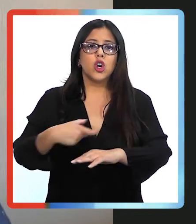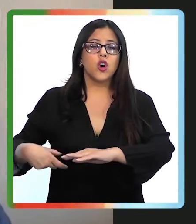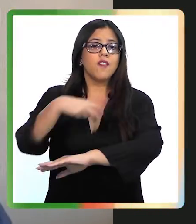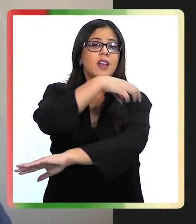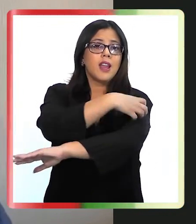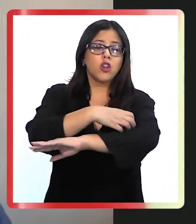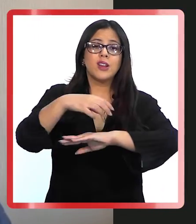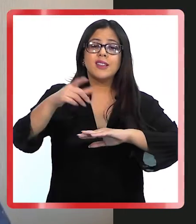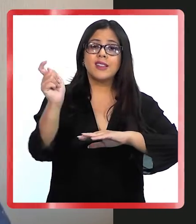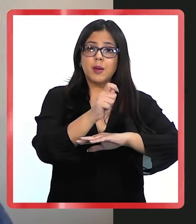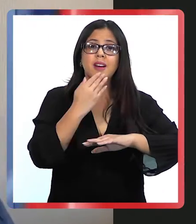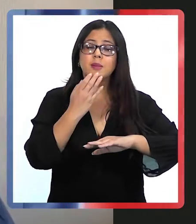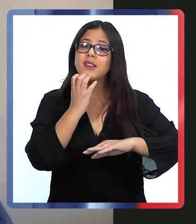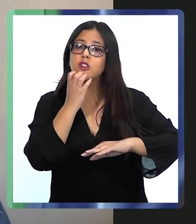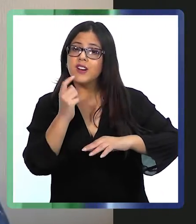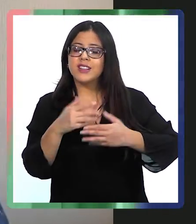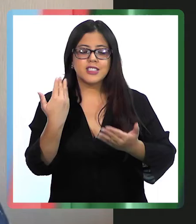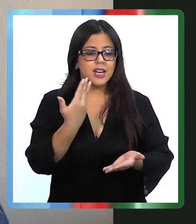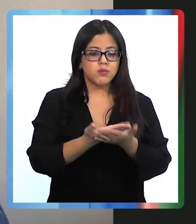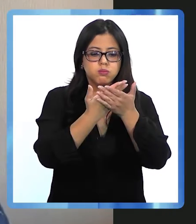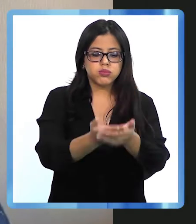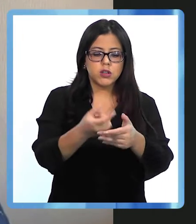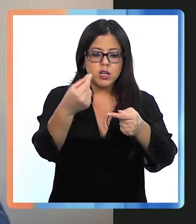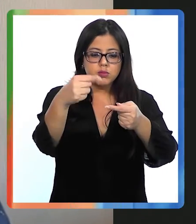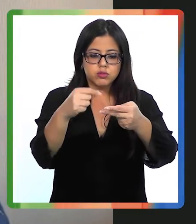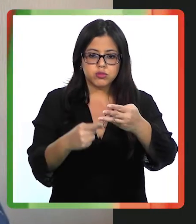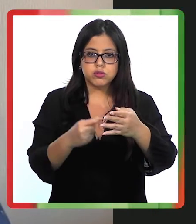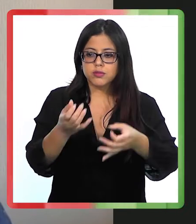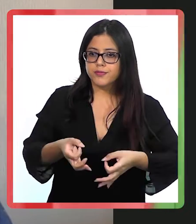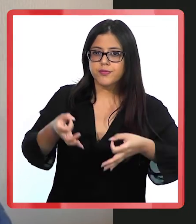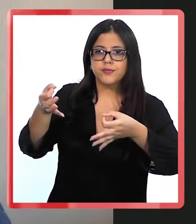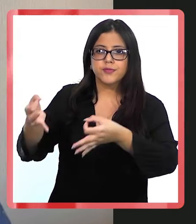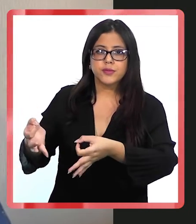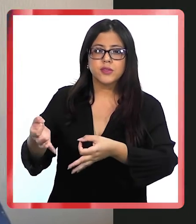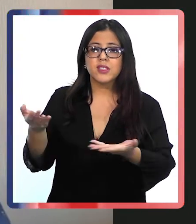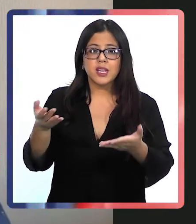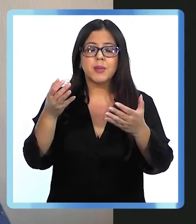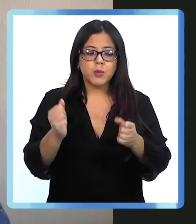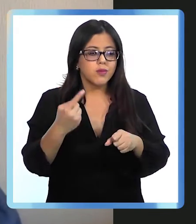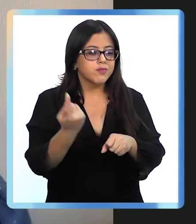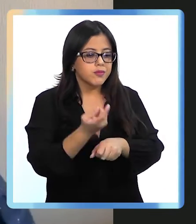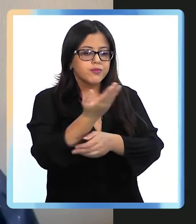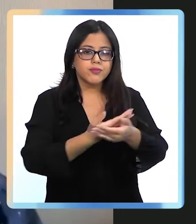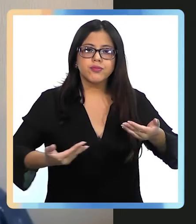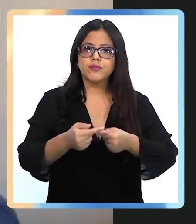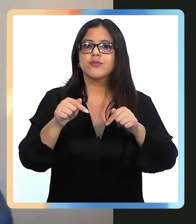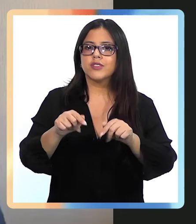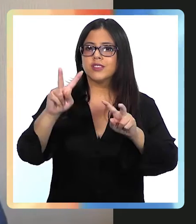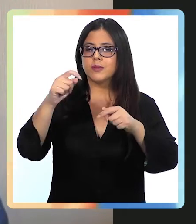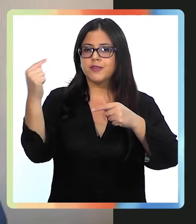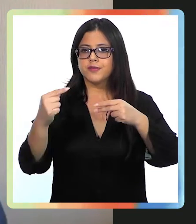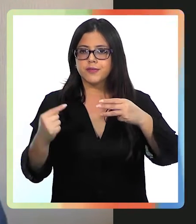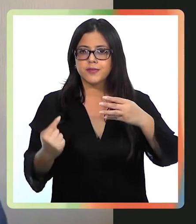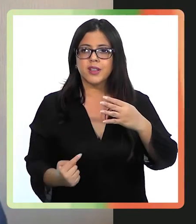Antofagasta, iniciamos una serie de propuestas, ¿no? Que se las entregamos a Interior con el objeto de que podamos dialogar respecto de estas y otras más que